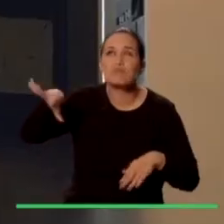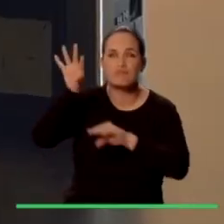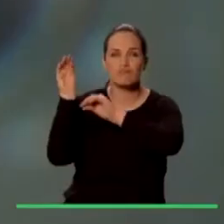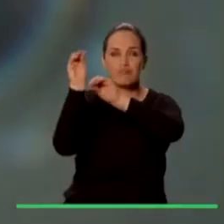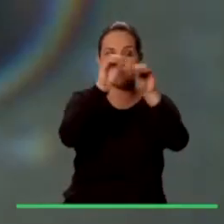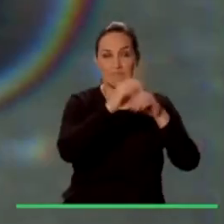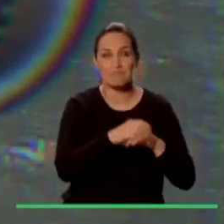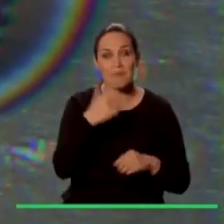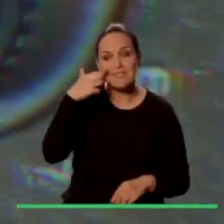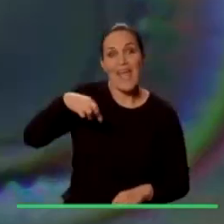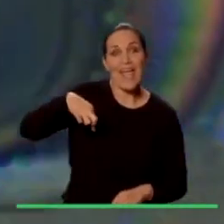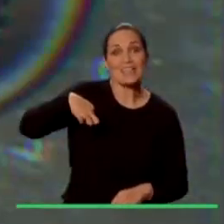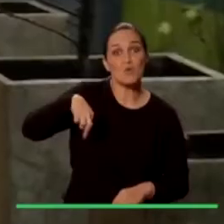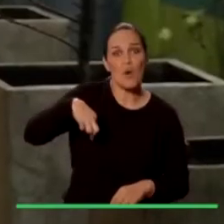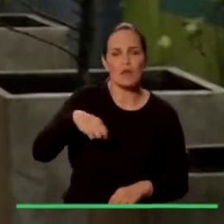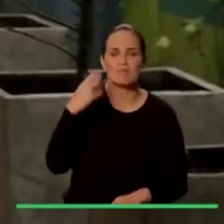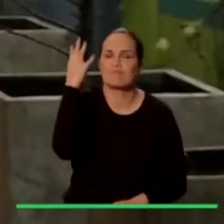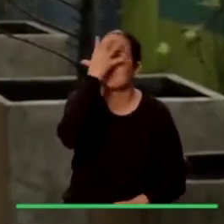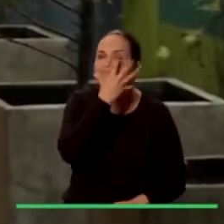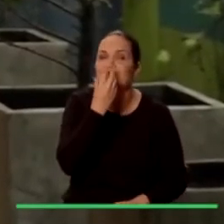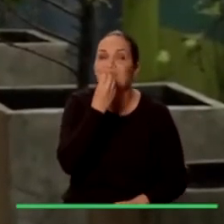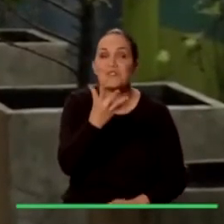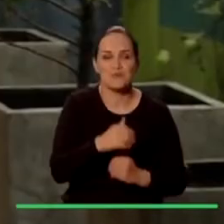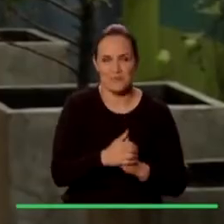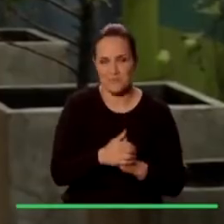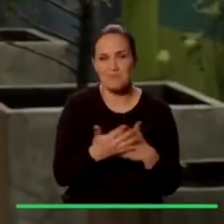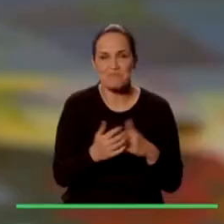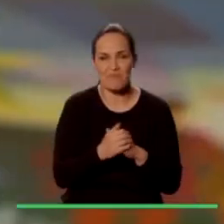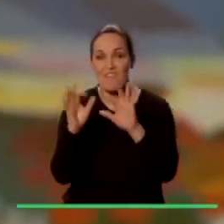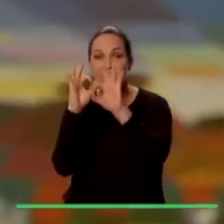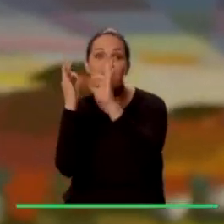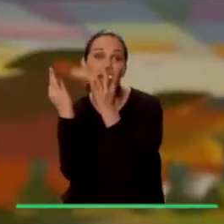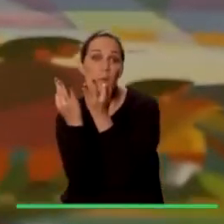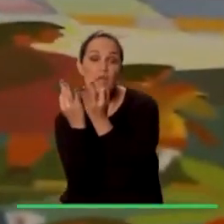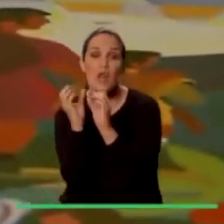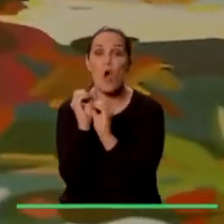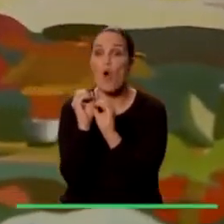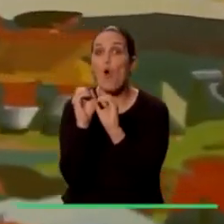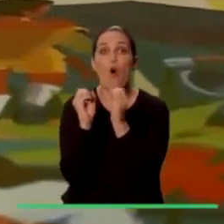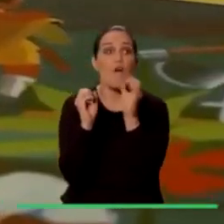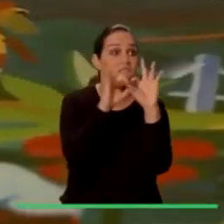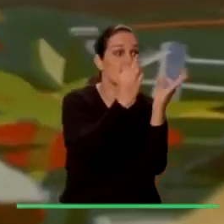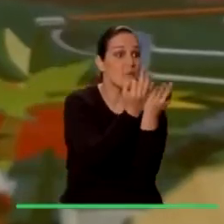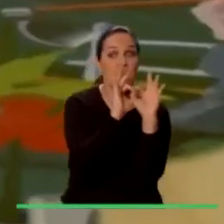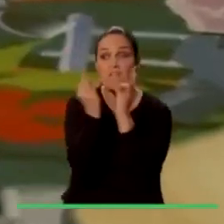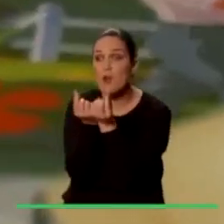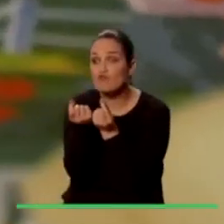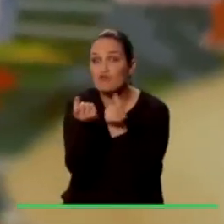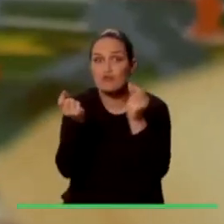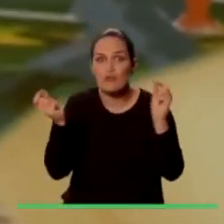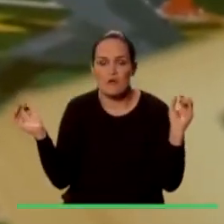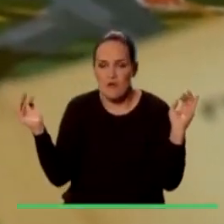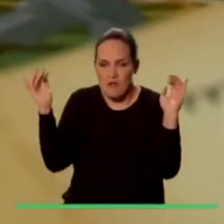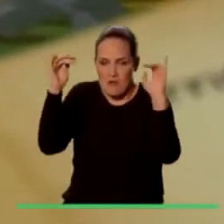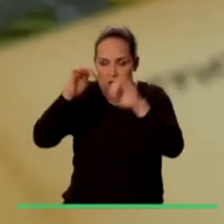colombiano. Las escuelas radiofónicas fue un fenómeno hermoso, eran familias o grupos de familias vecinas